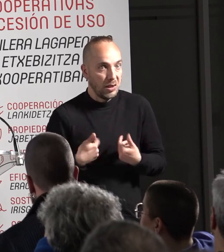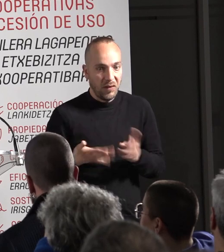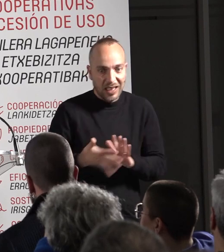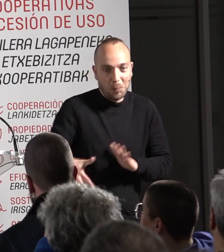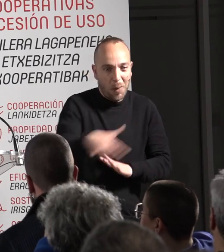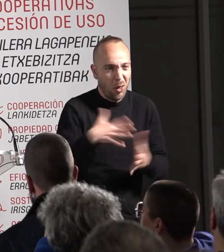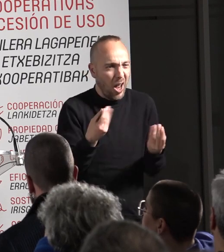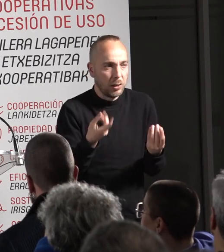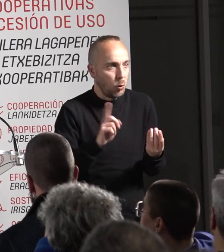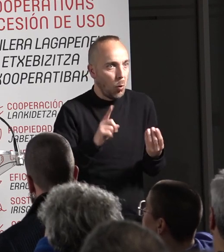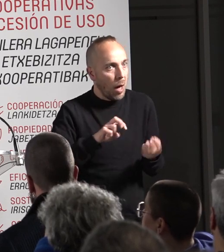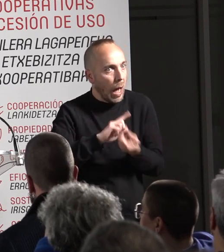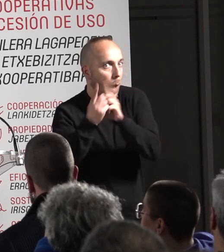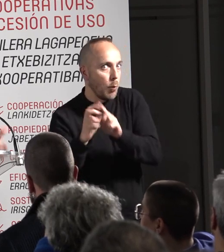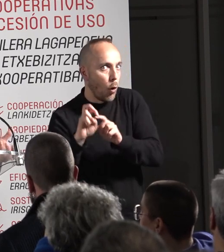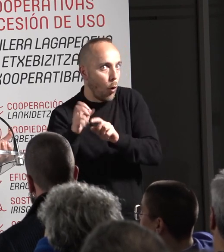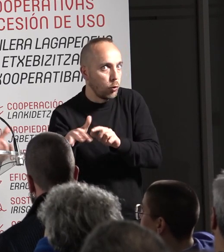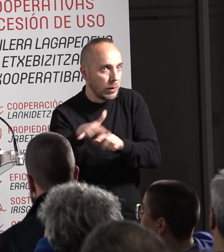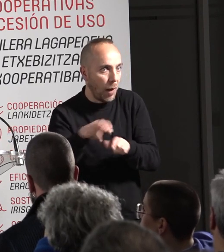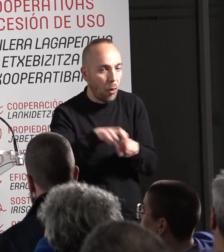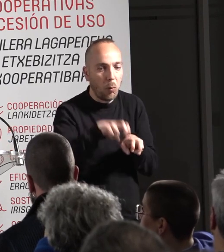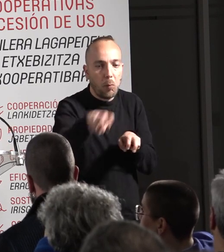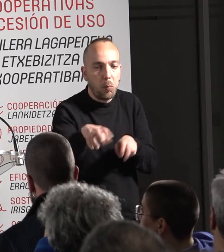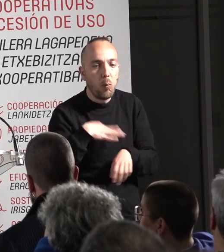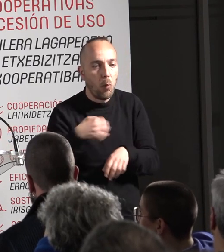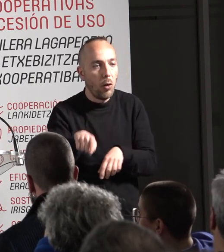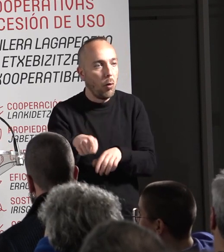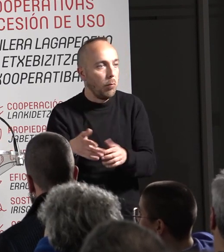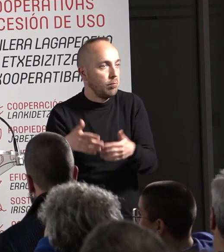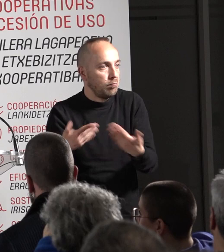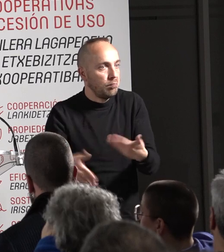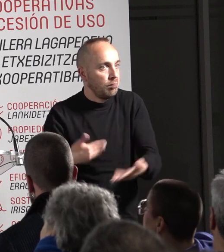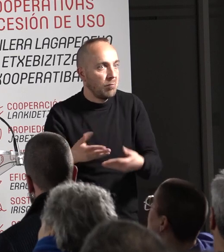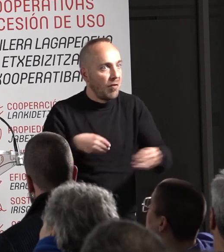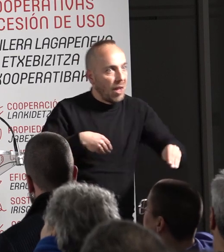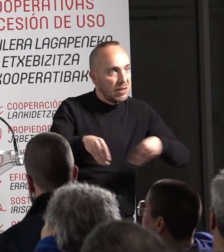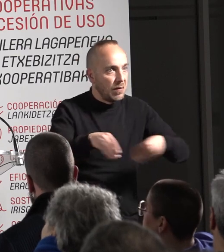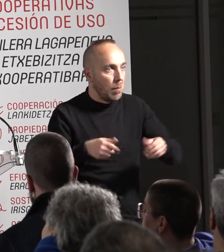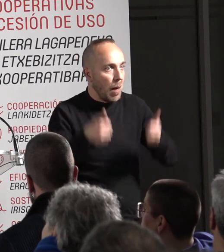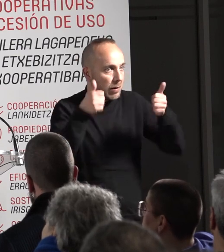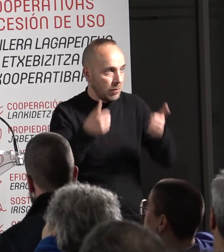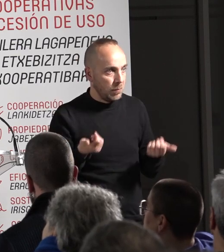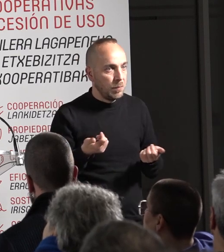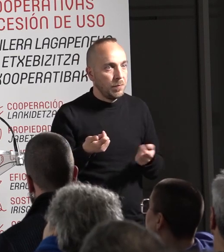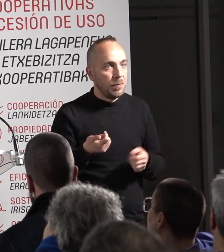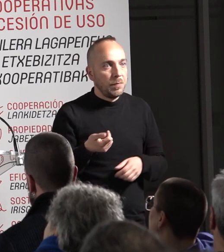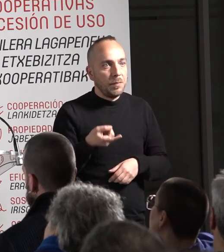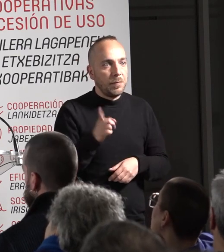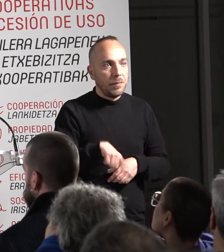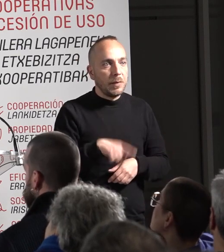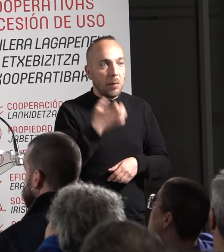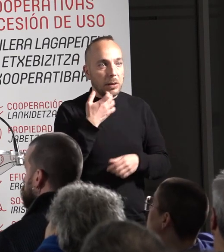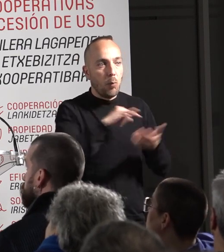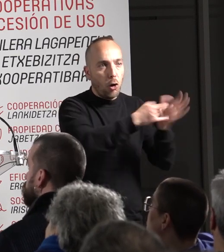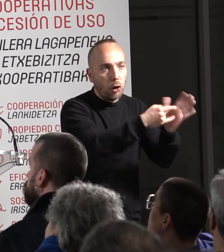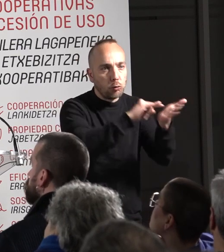grande, lo puedo cambiar por otra unidad que necesite ese espacio. Entonces aquí también hay una flexibilidad muy potente. Incluso en la medida que desarrollemos más